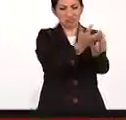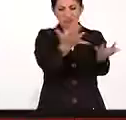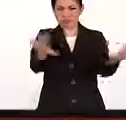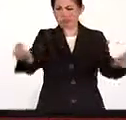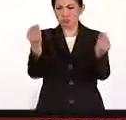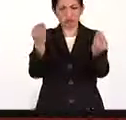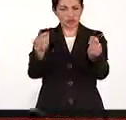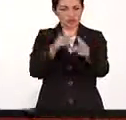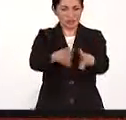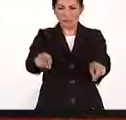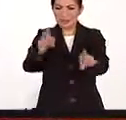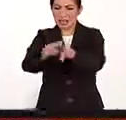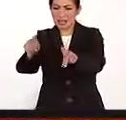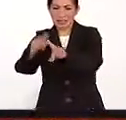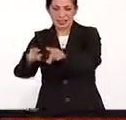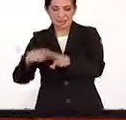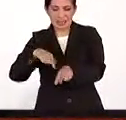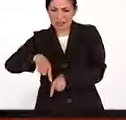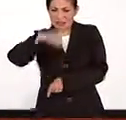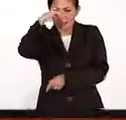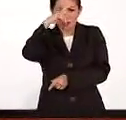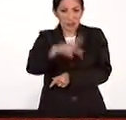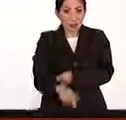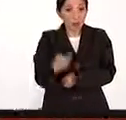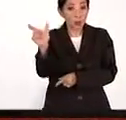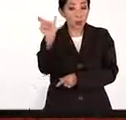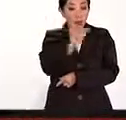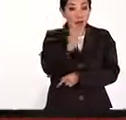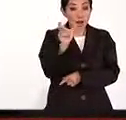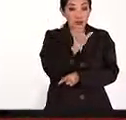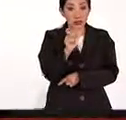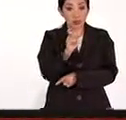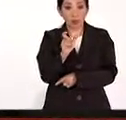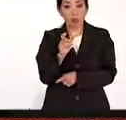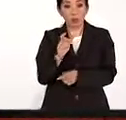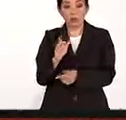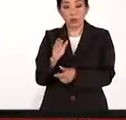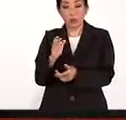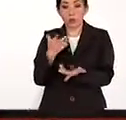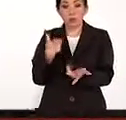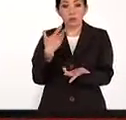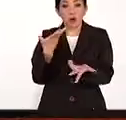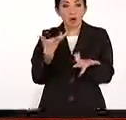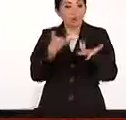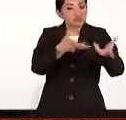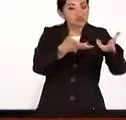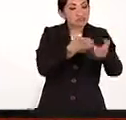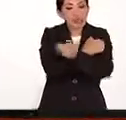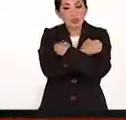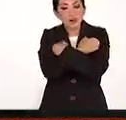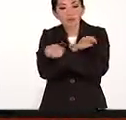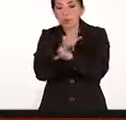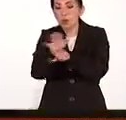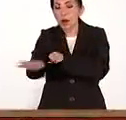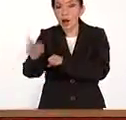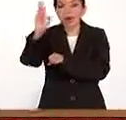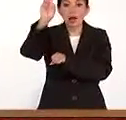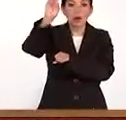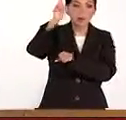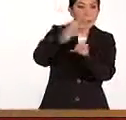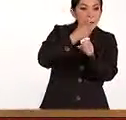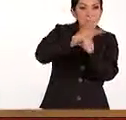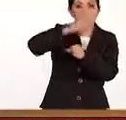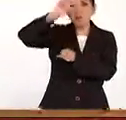como como país a la hora de ofrecerle alternativas en educación media superior y superior